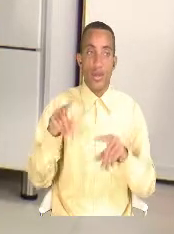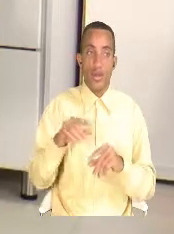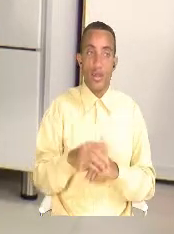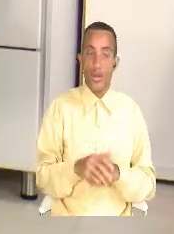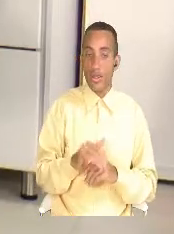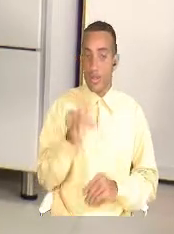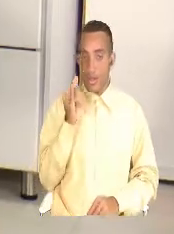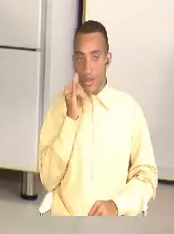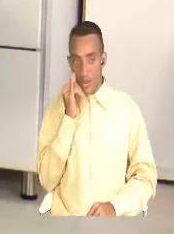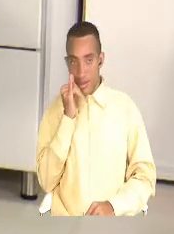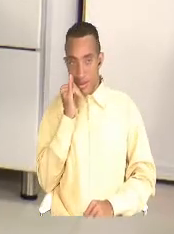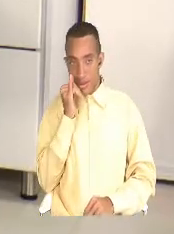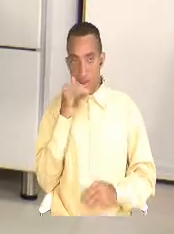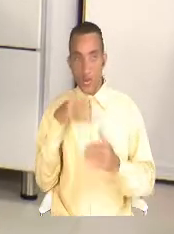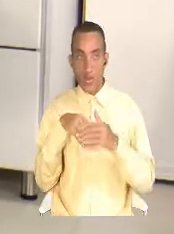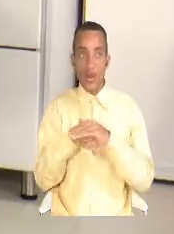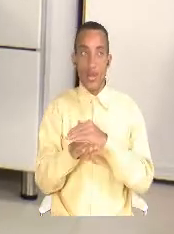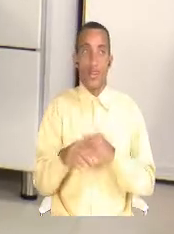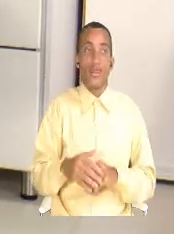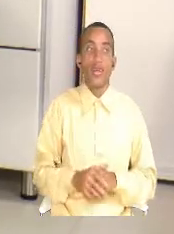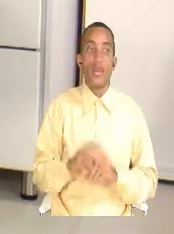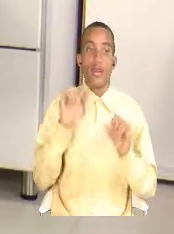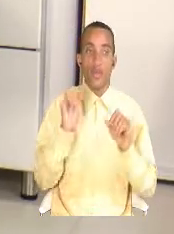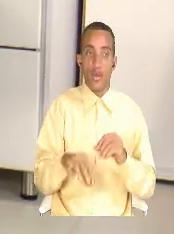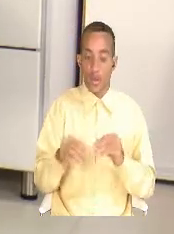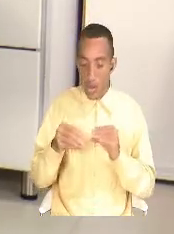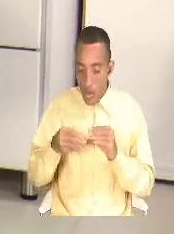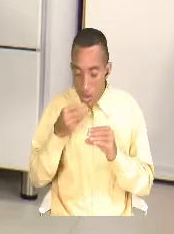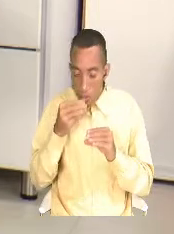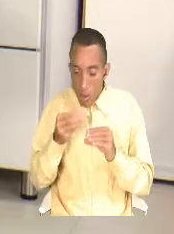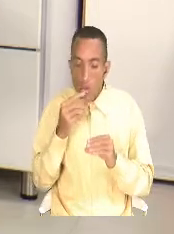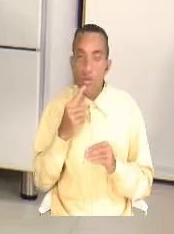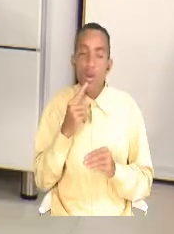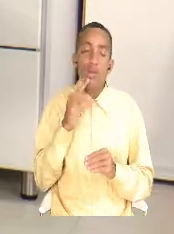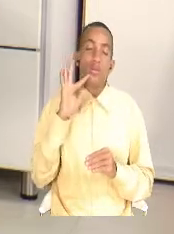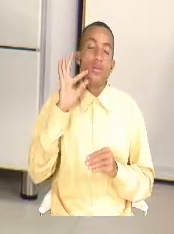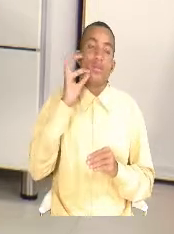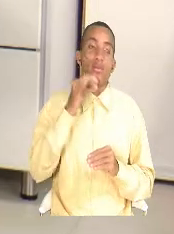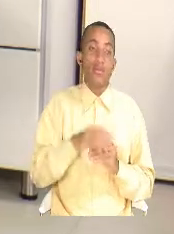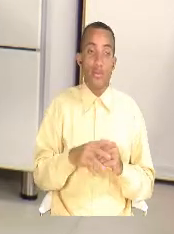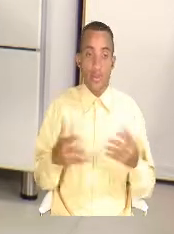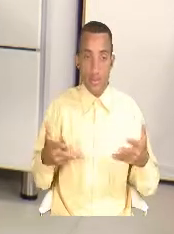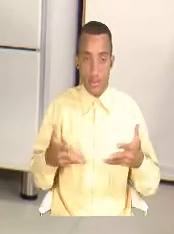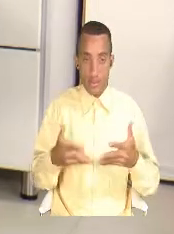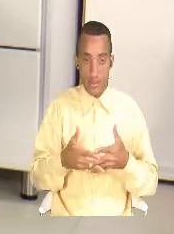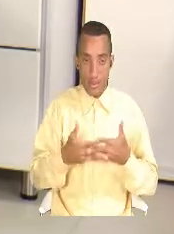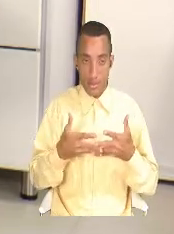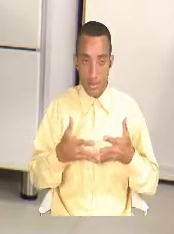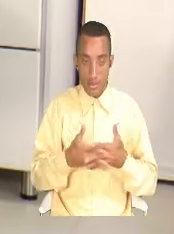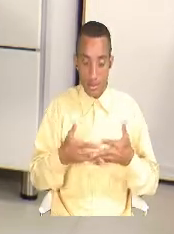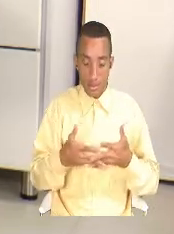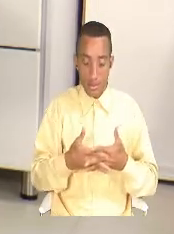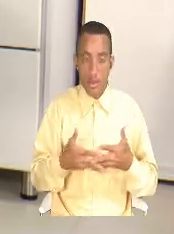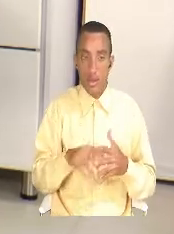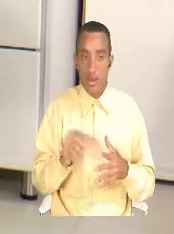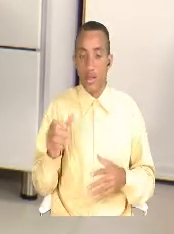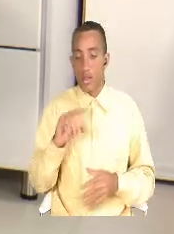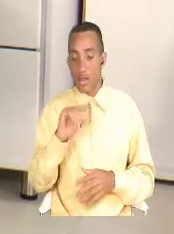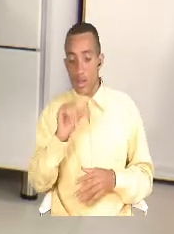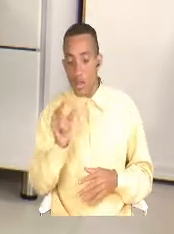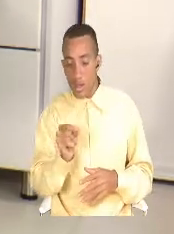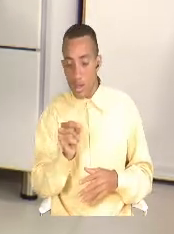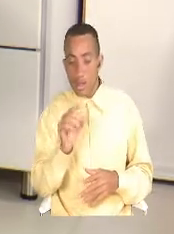camarógrafa para que prueben el exquisito arroz con camarones y atún. Voy